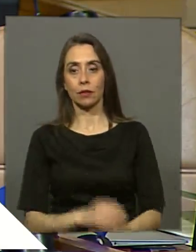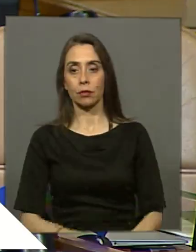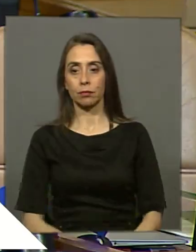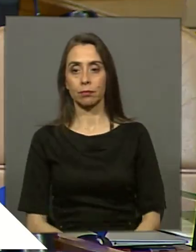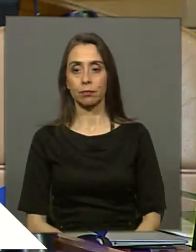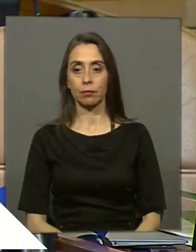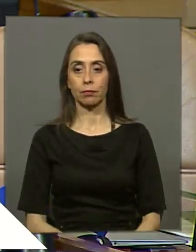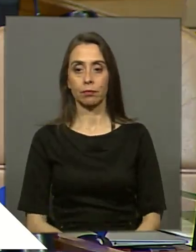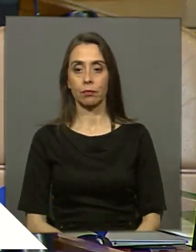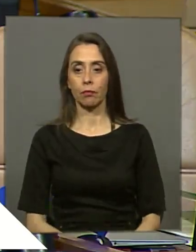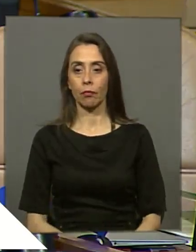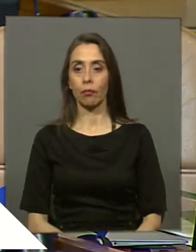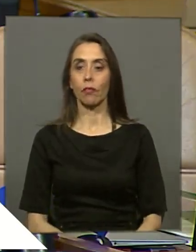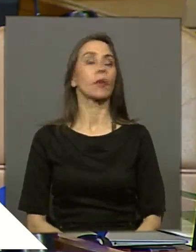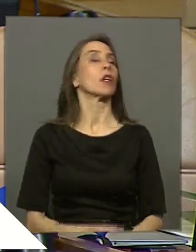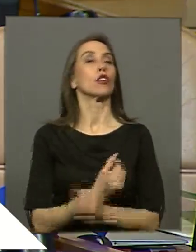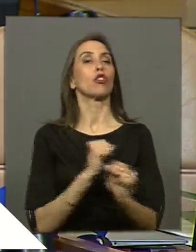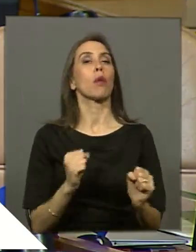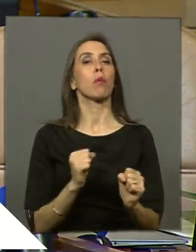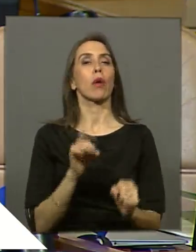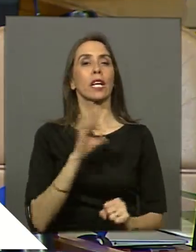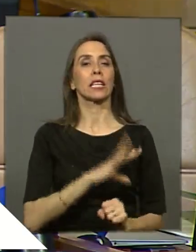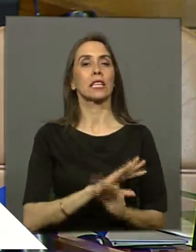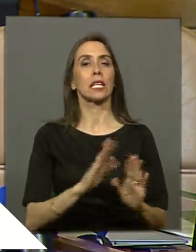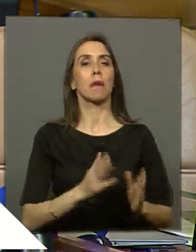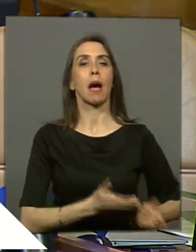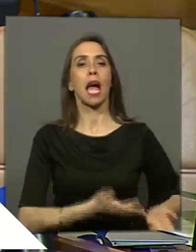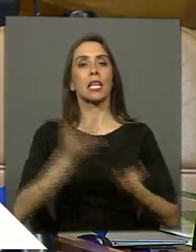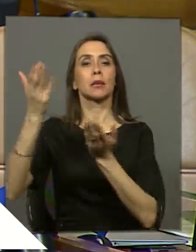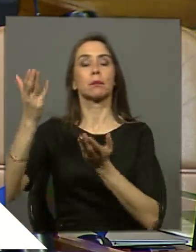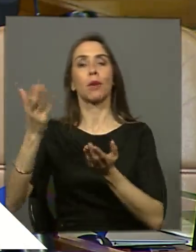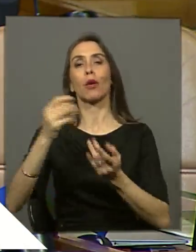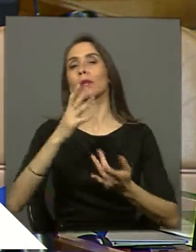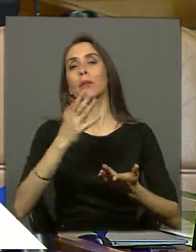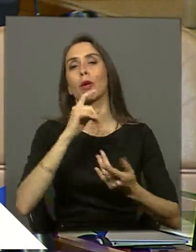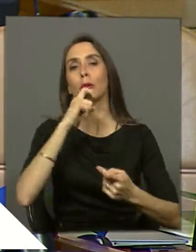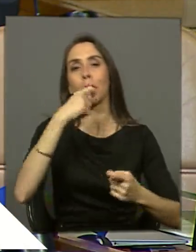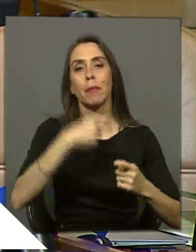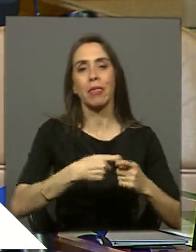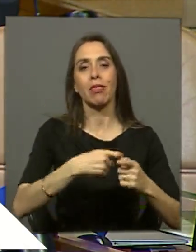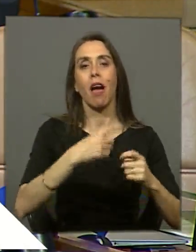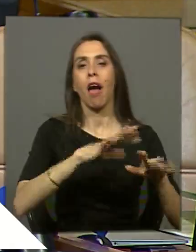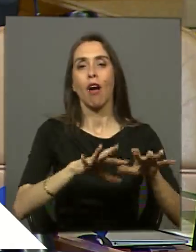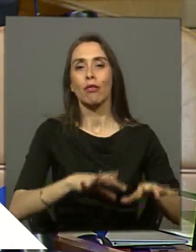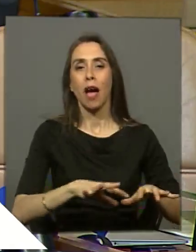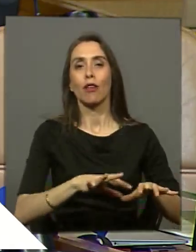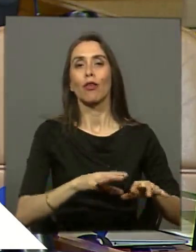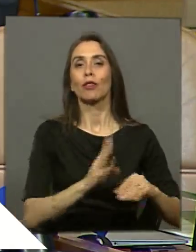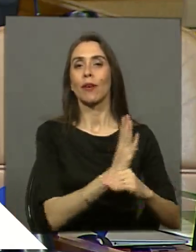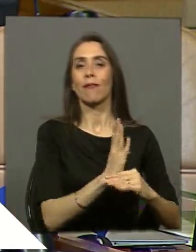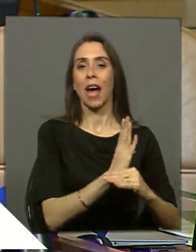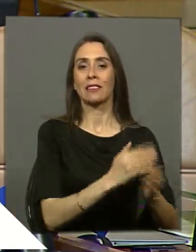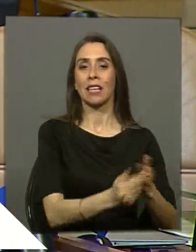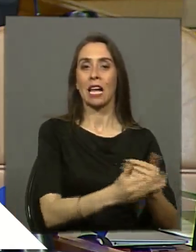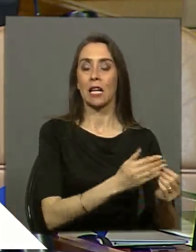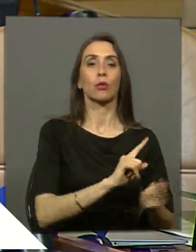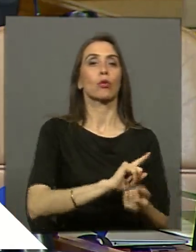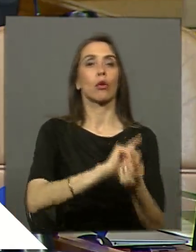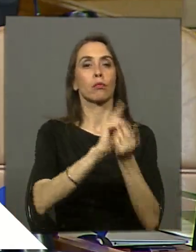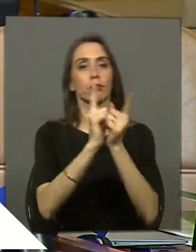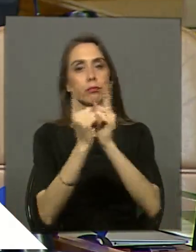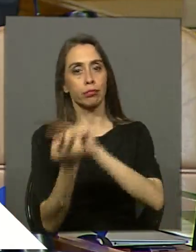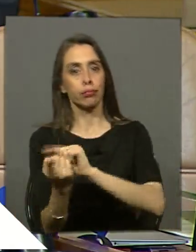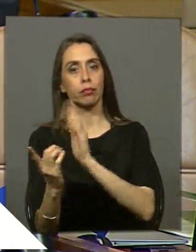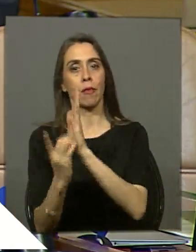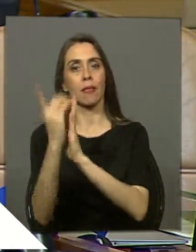puesto que no podemos ser solamente exportadores de materias primas sino que también tenemos que evolucionar hacia exportaciones de servicios